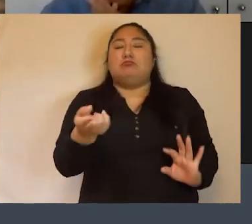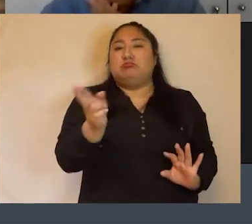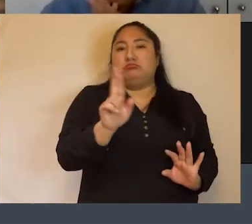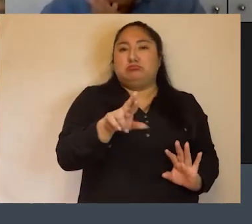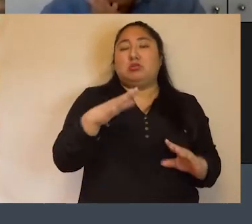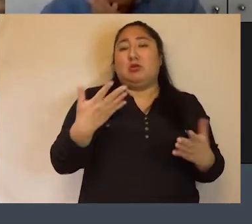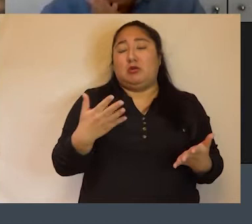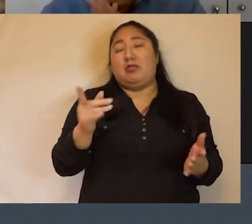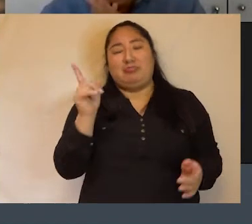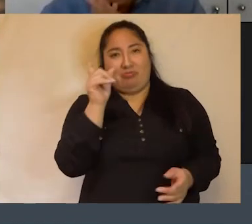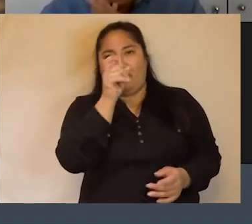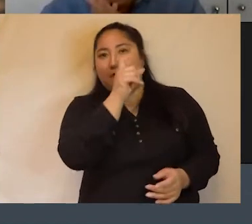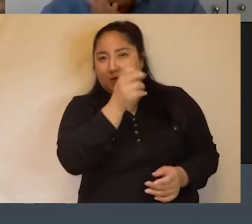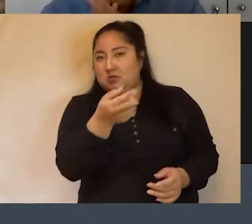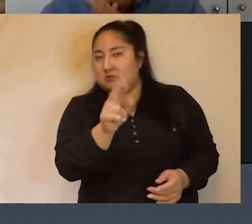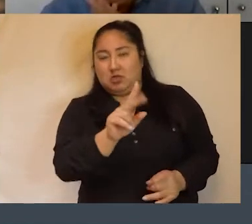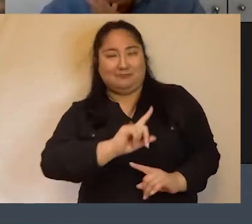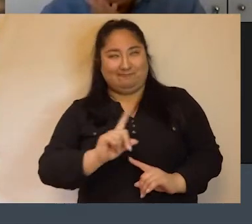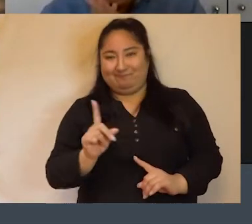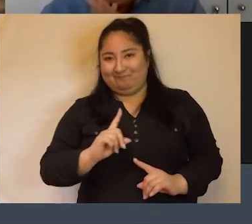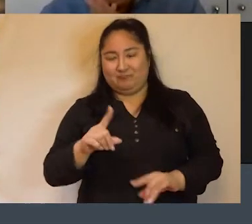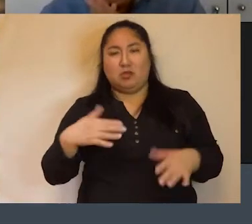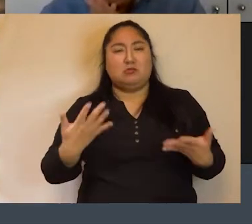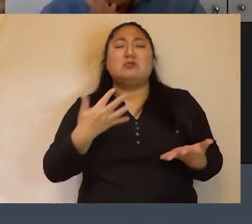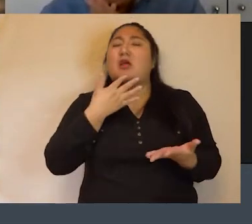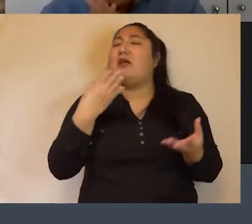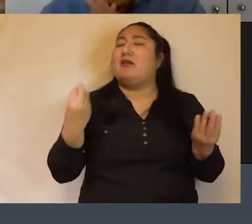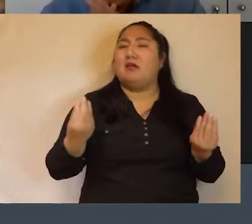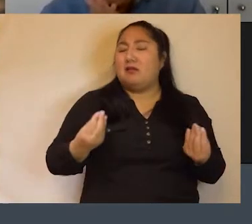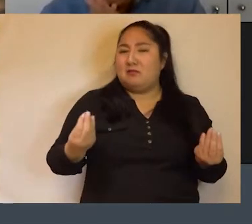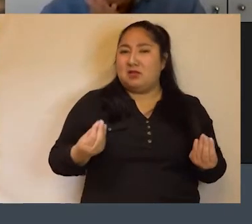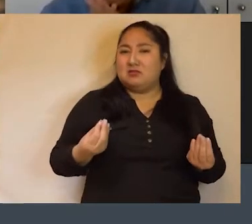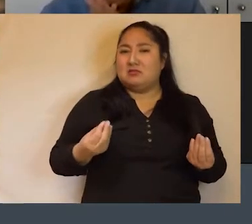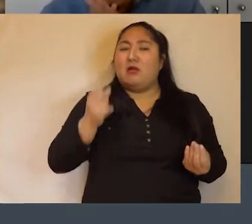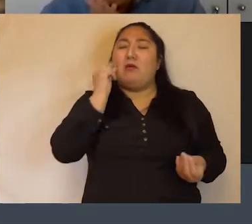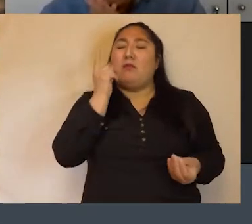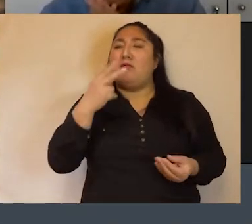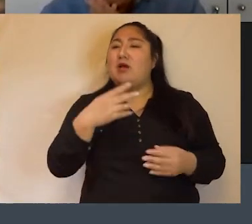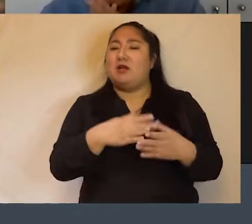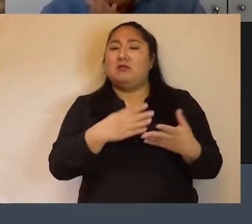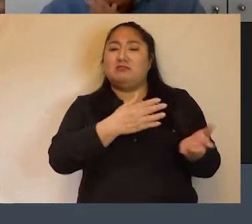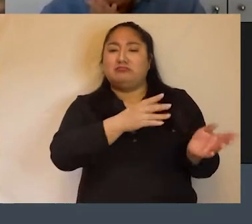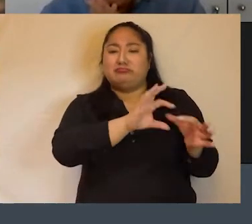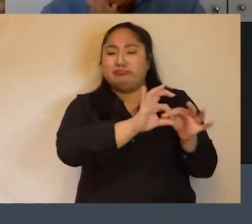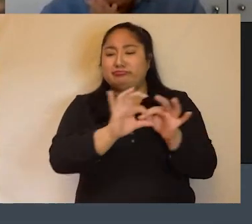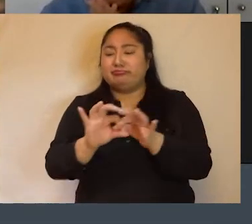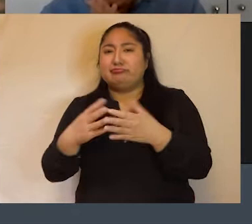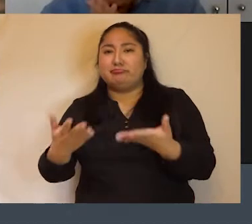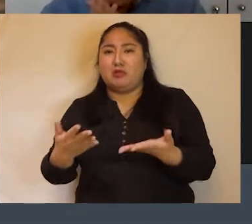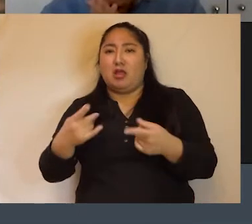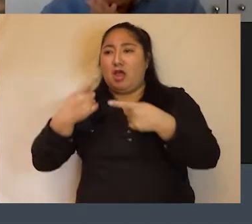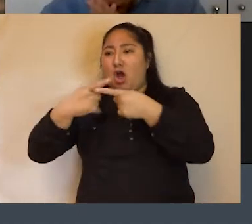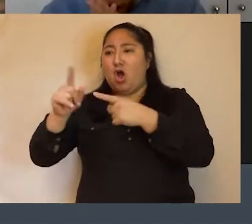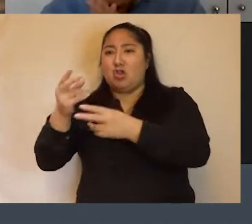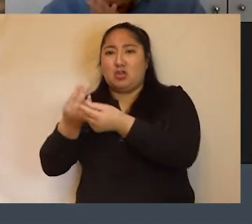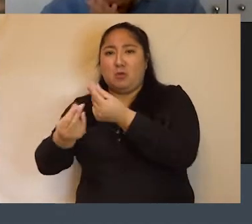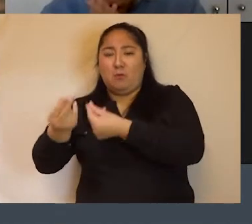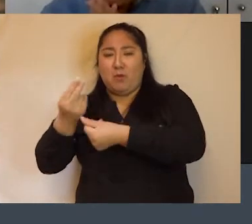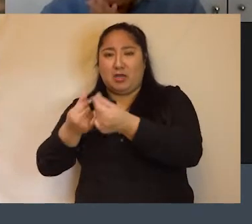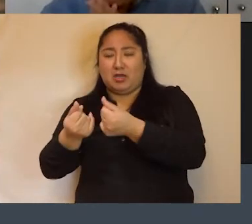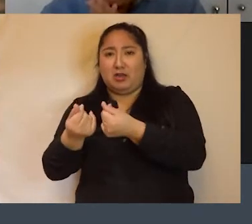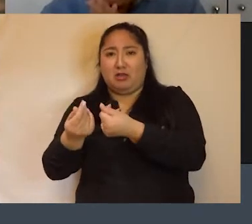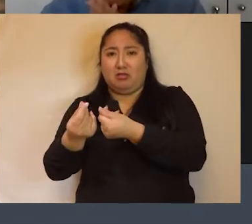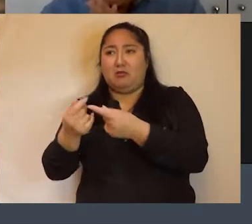y que muy difícilmente se van a volver a repetir. ¿Y qué es lo que vamos a tener desde el punto de vista del análisis de otros